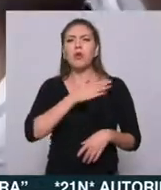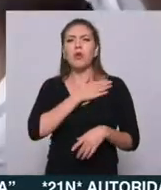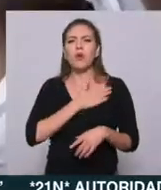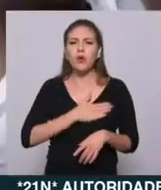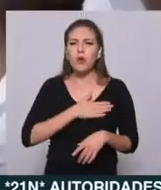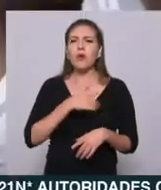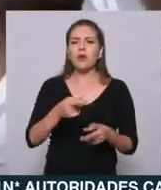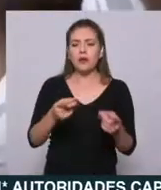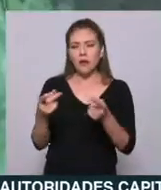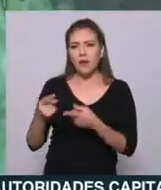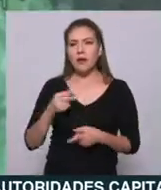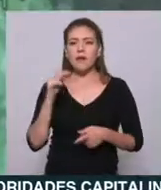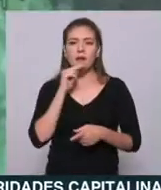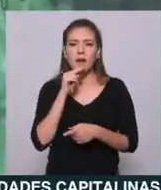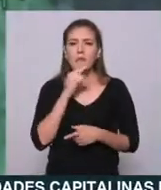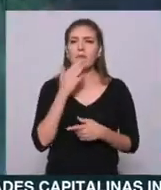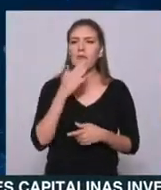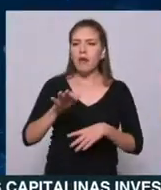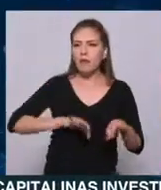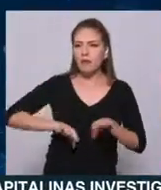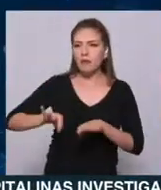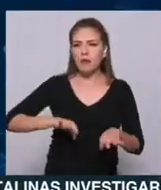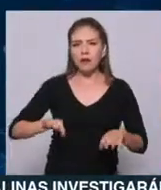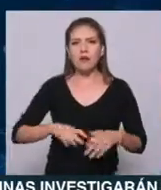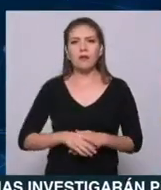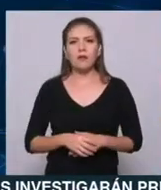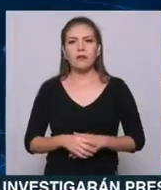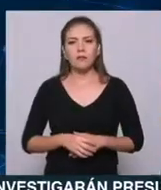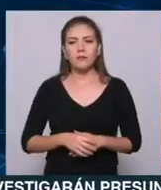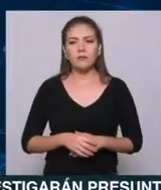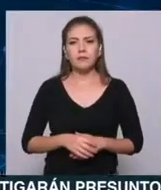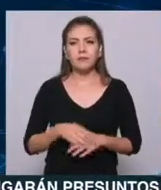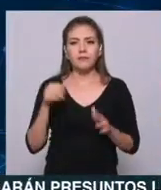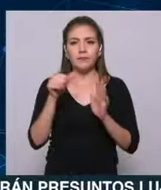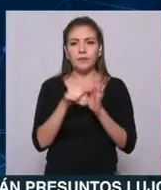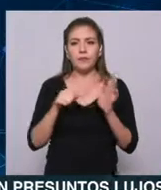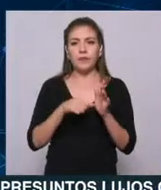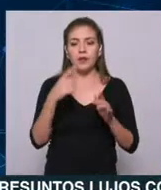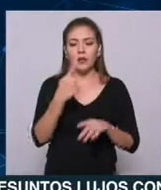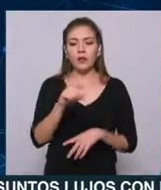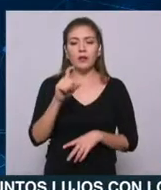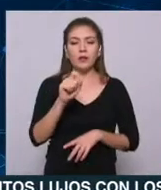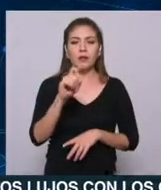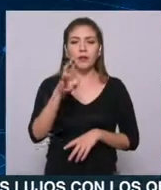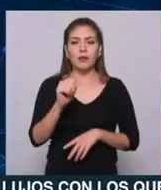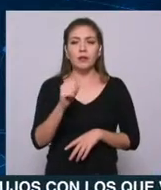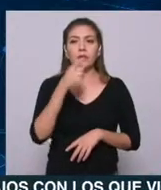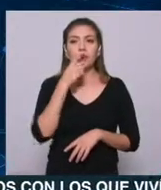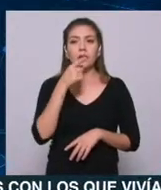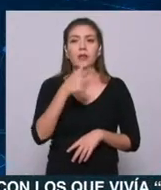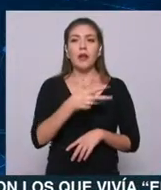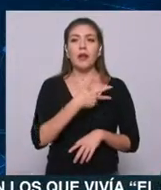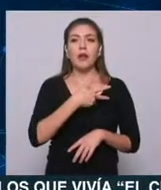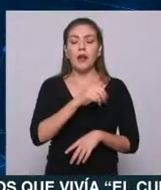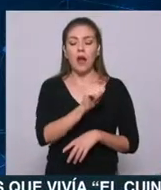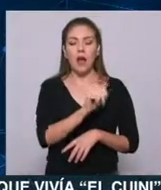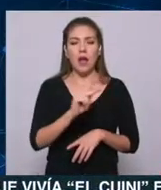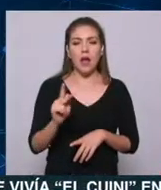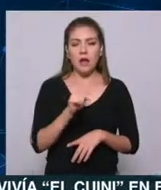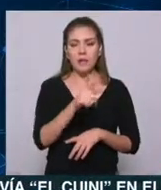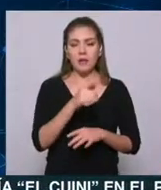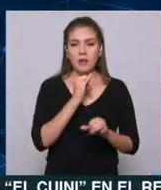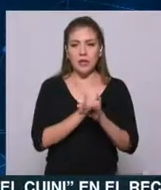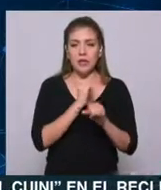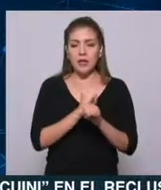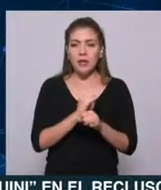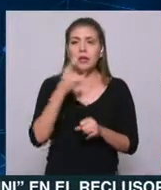eficiencia y eficacia en el desempeño de las funciones. El artículo 129 plantea la existencia de una plataforma digital para intercambiar,